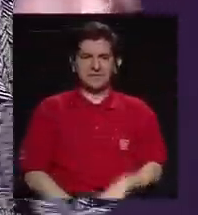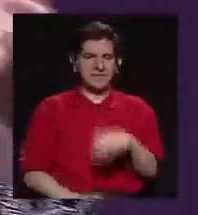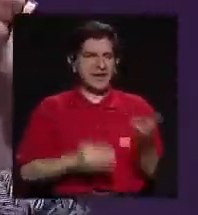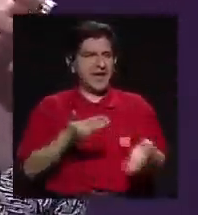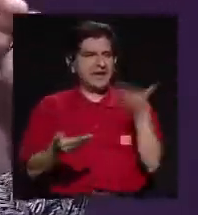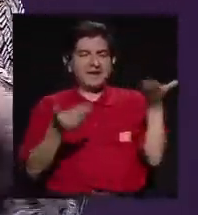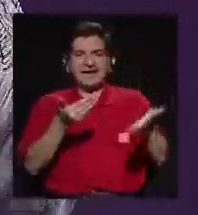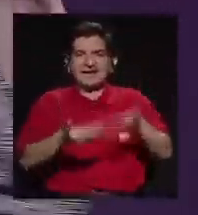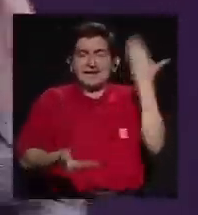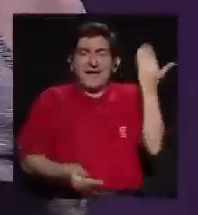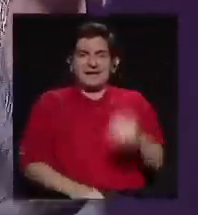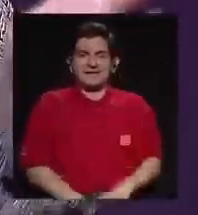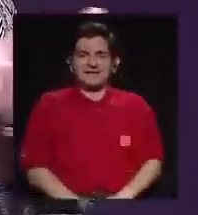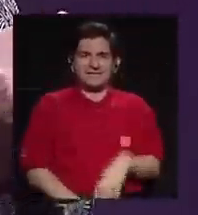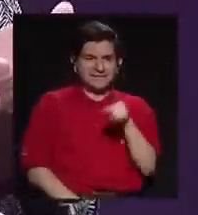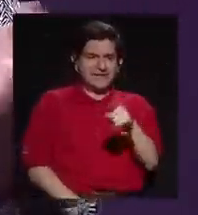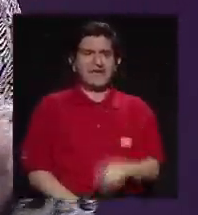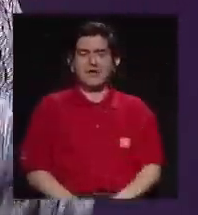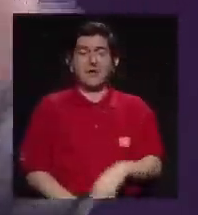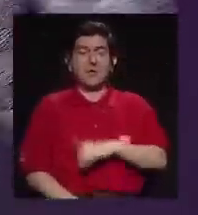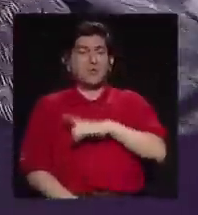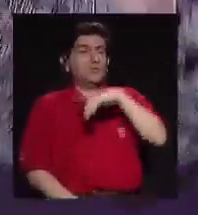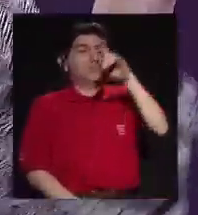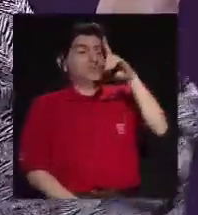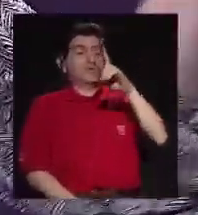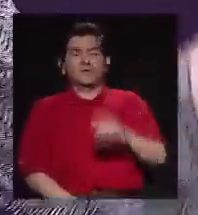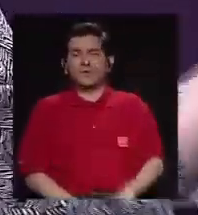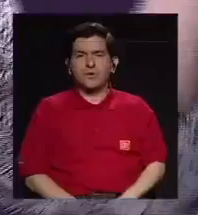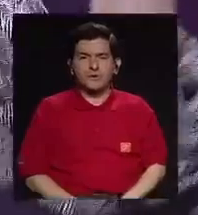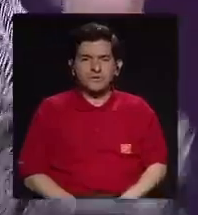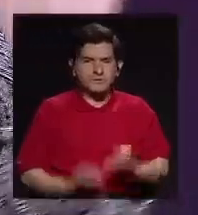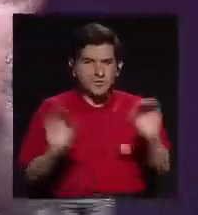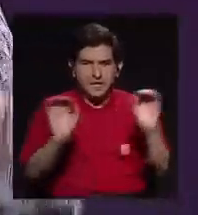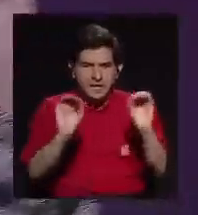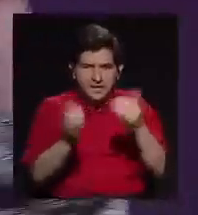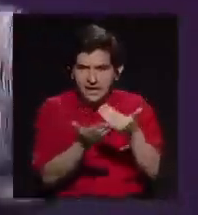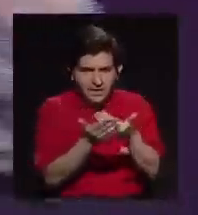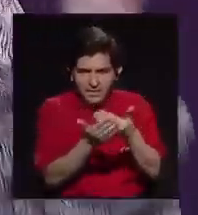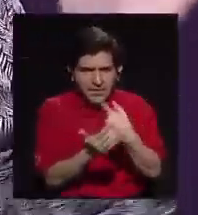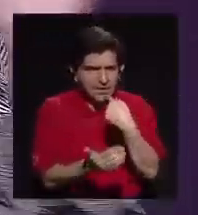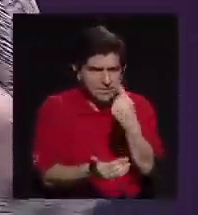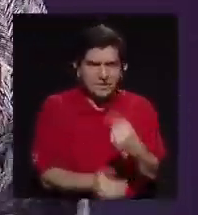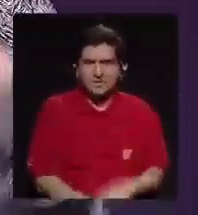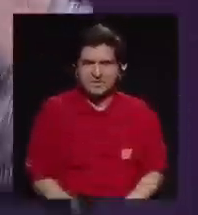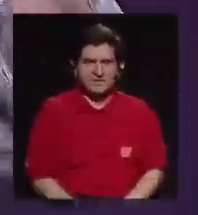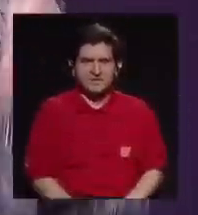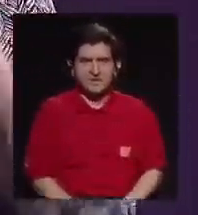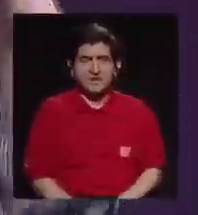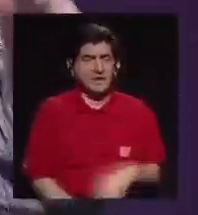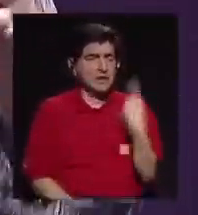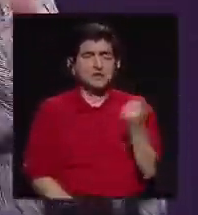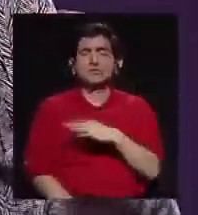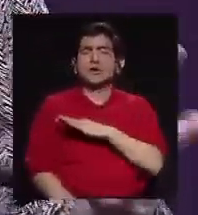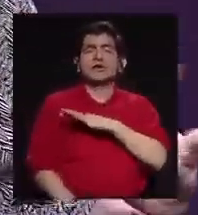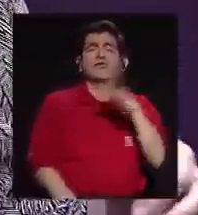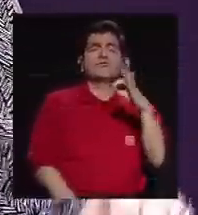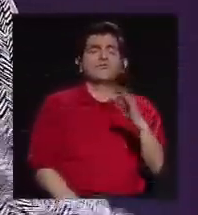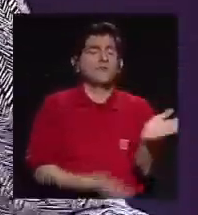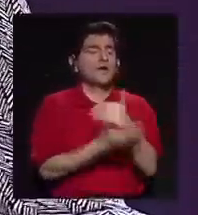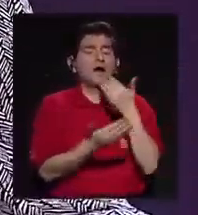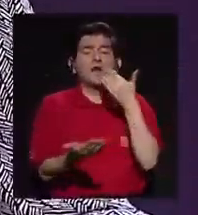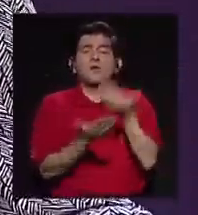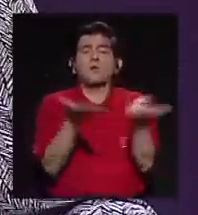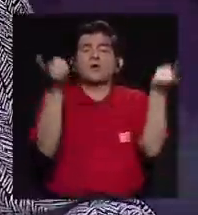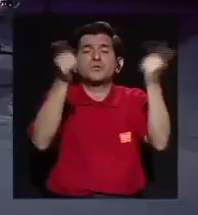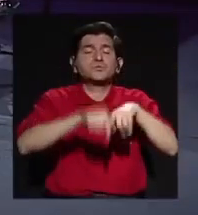casi una, a convertirse en una deidad, ¿verdad?, con ninguna prueba, lo decía Gina, ¿verdad?, nada más casi que la fe de que algo bueno